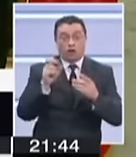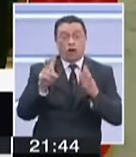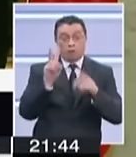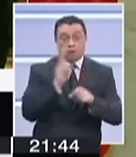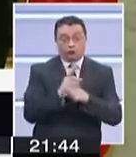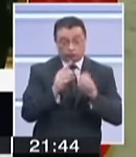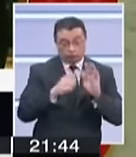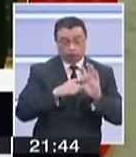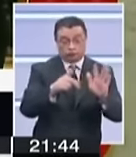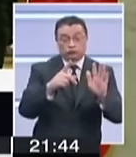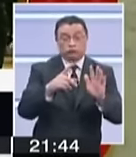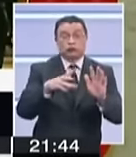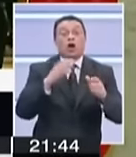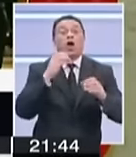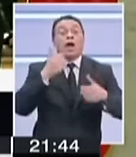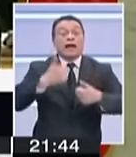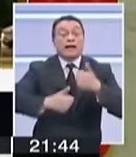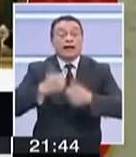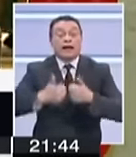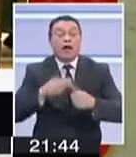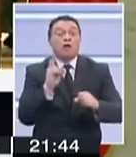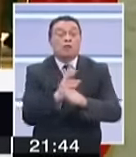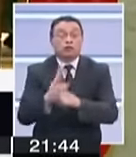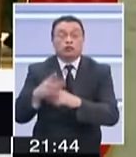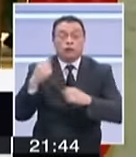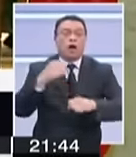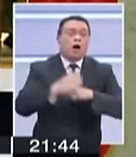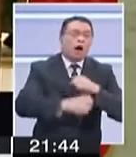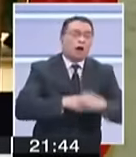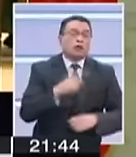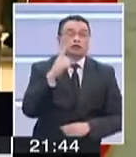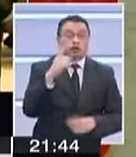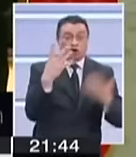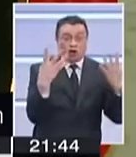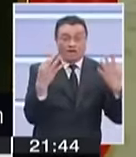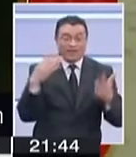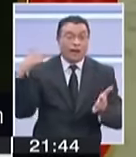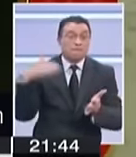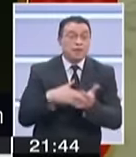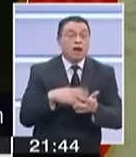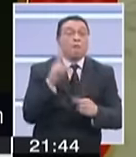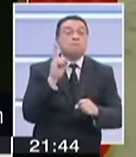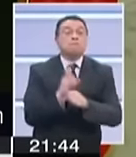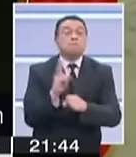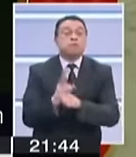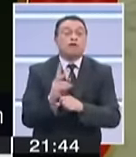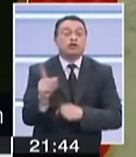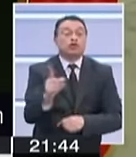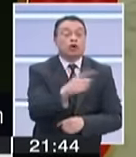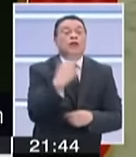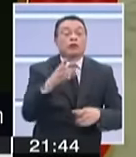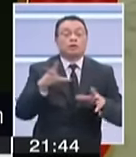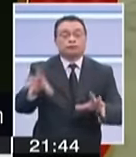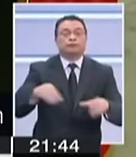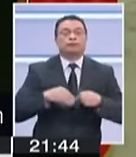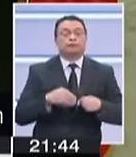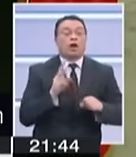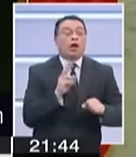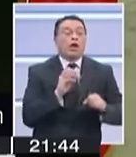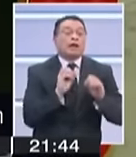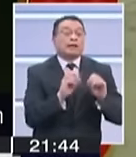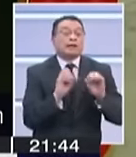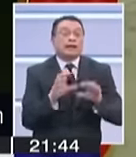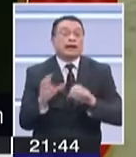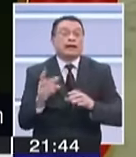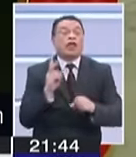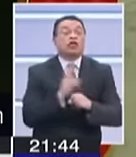carrera docente, décadas esperando, 190.000 profesores que se van, ¿no es cierto?, a acoger a esta carrera docente.